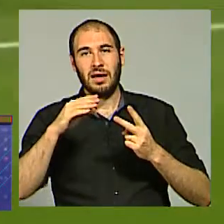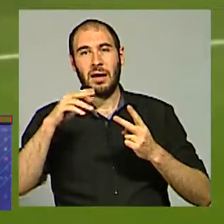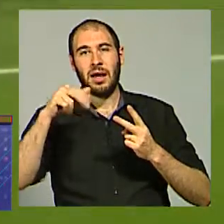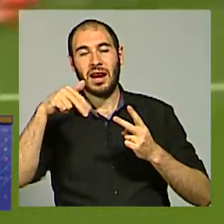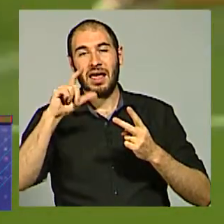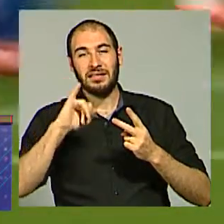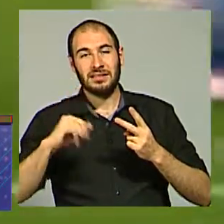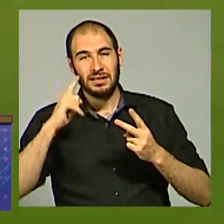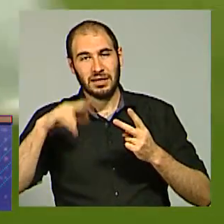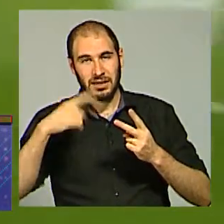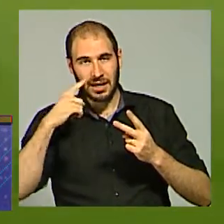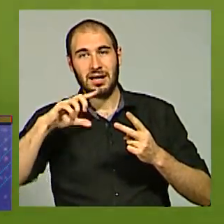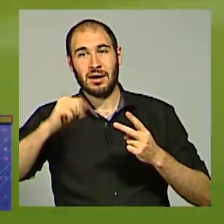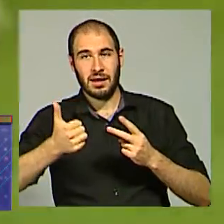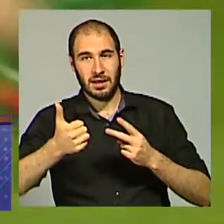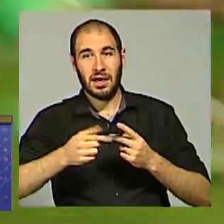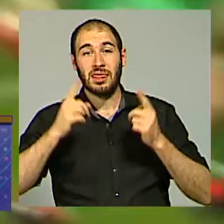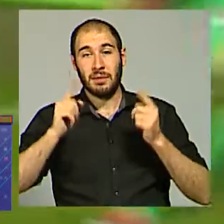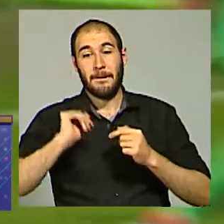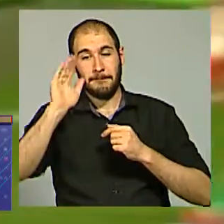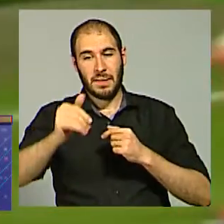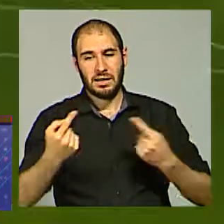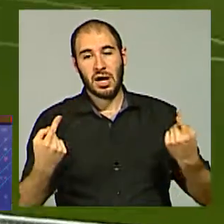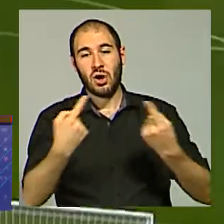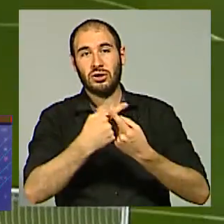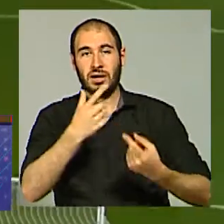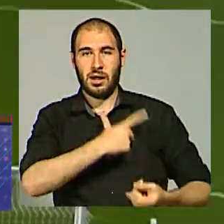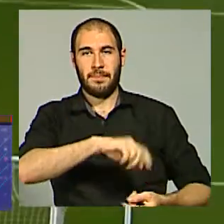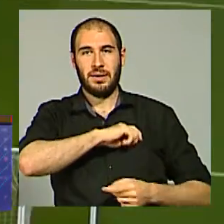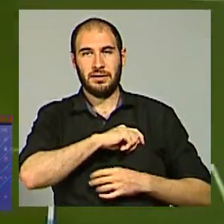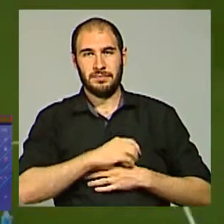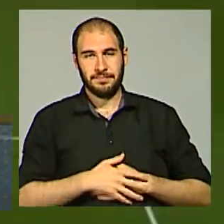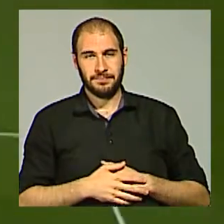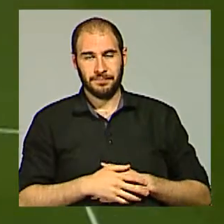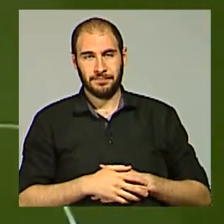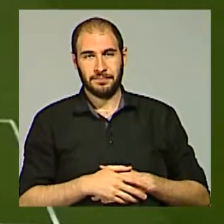lanzini para cesar el triunfo y el martes se estarán enfrentando a españa'